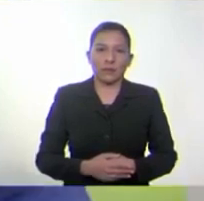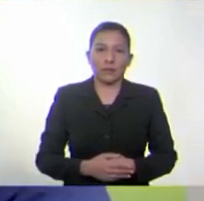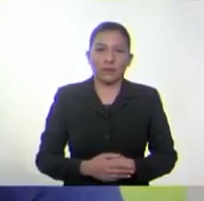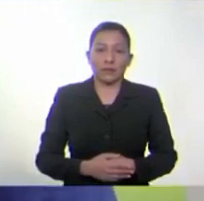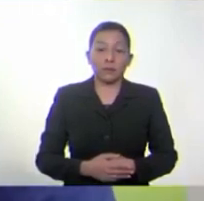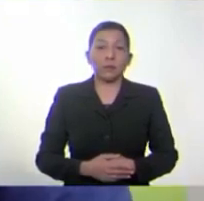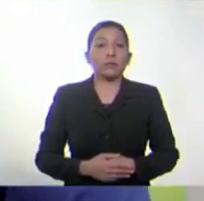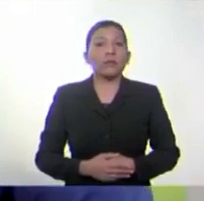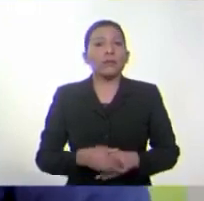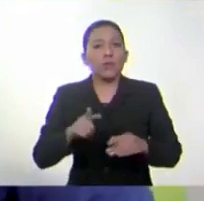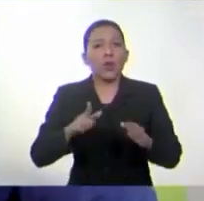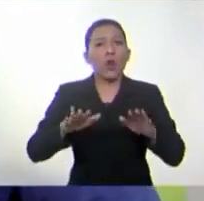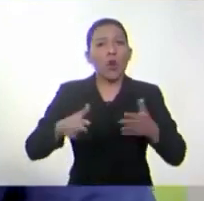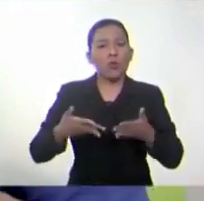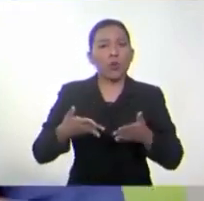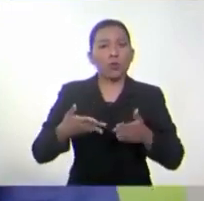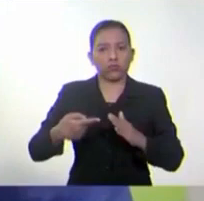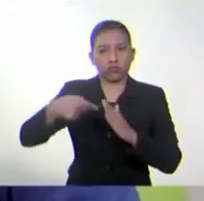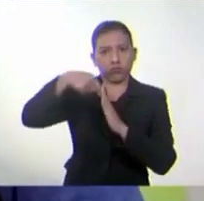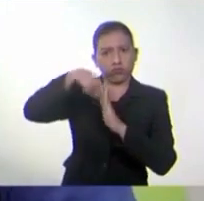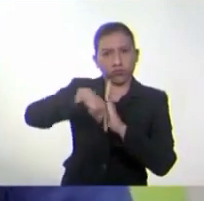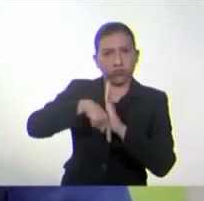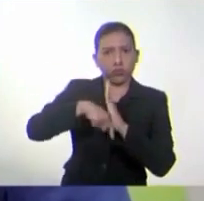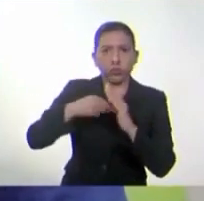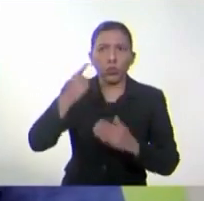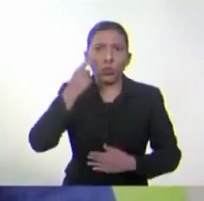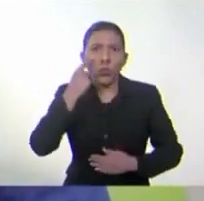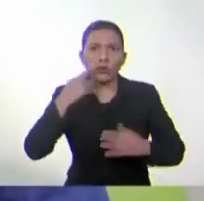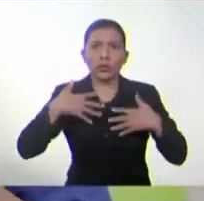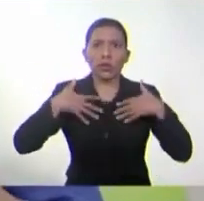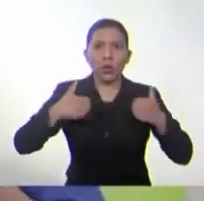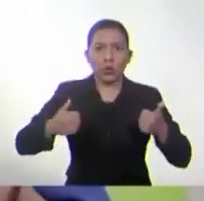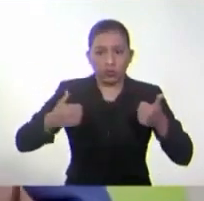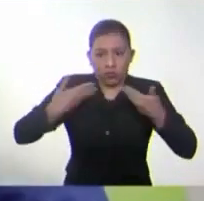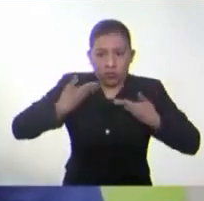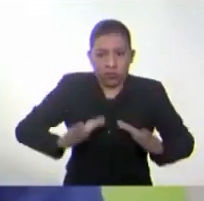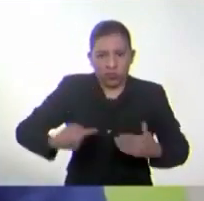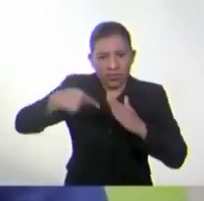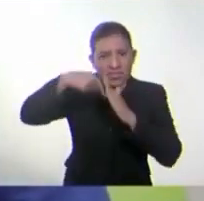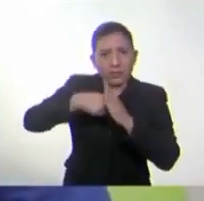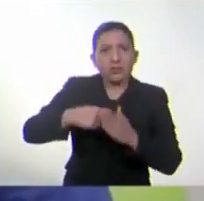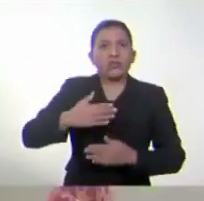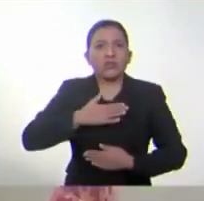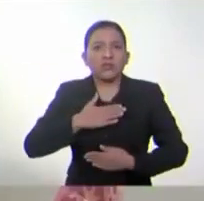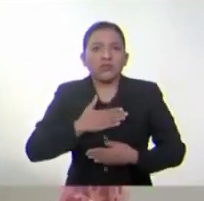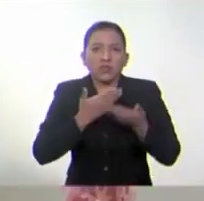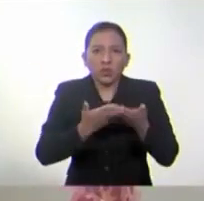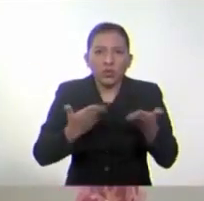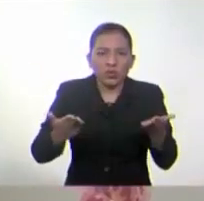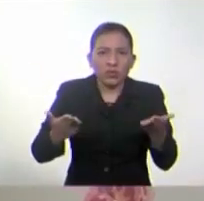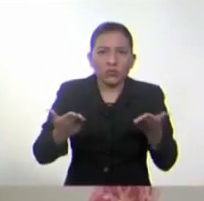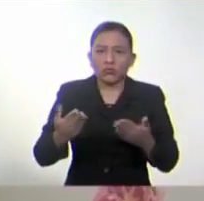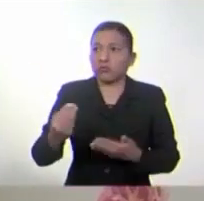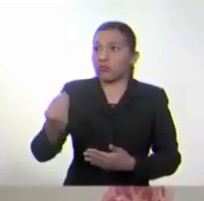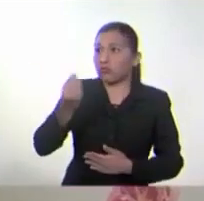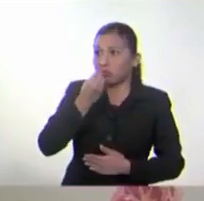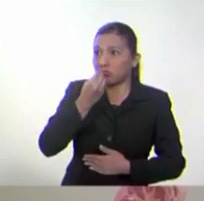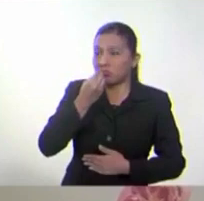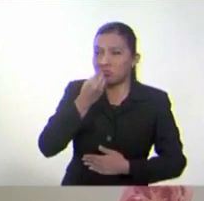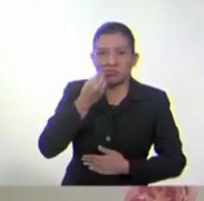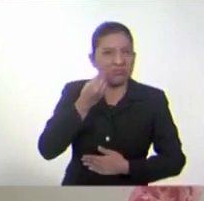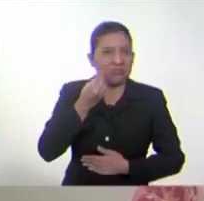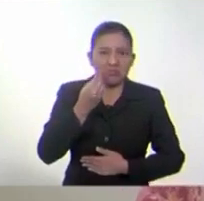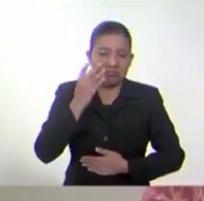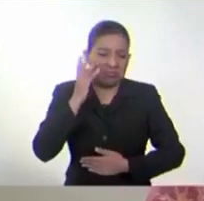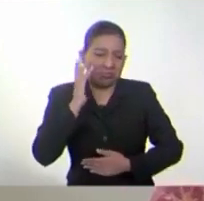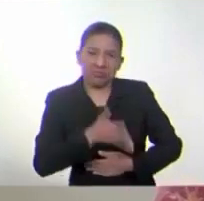Para mantener el equilibrio interno, nuestro cuerpo produce varias sustancias residuales. Una de las más importantes es